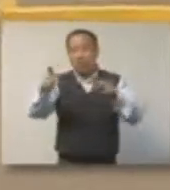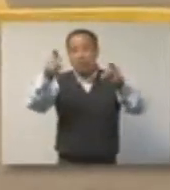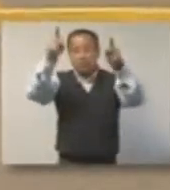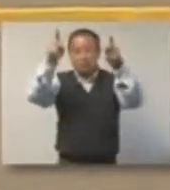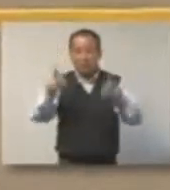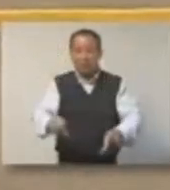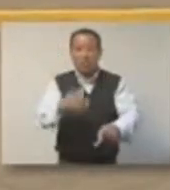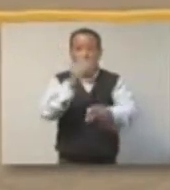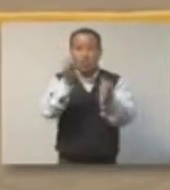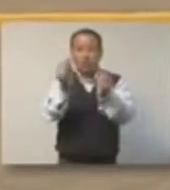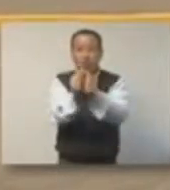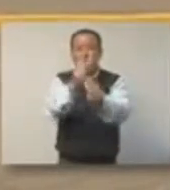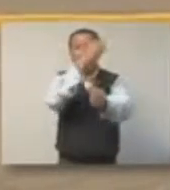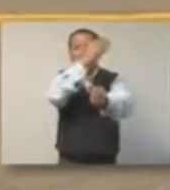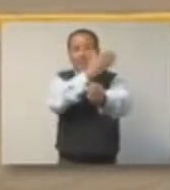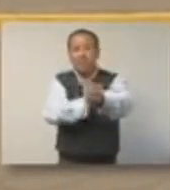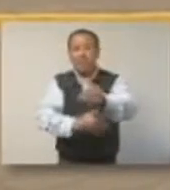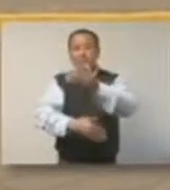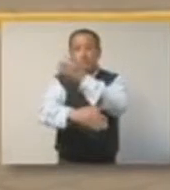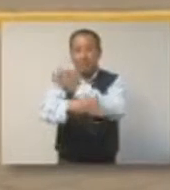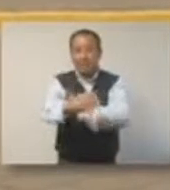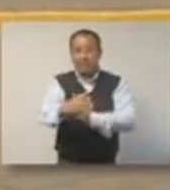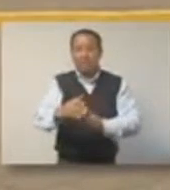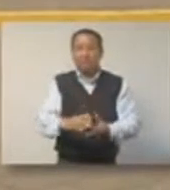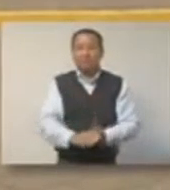de las personas con discapacidad.